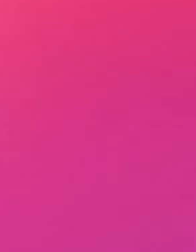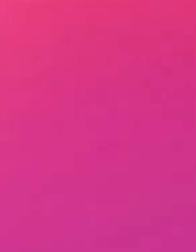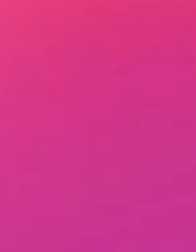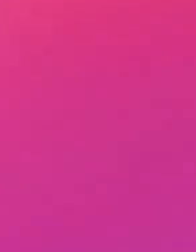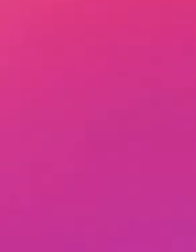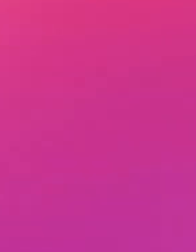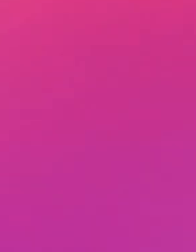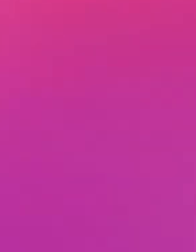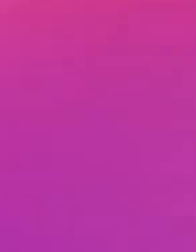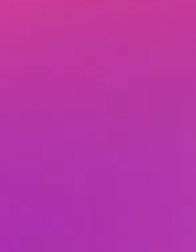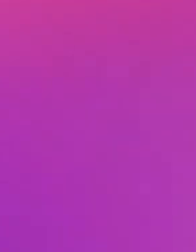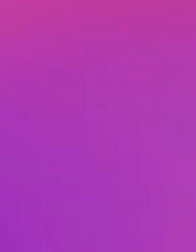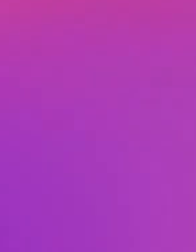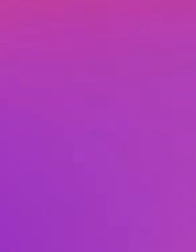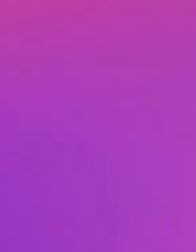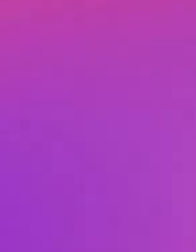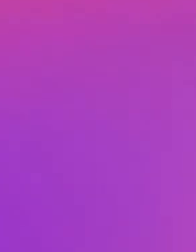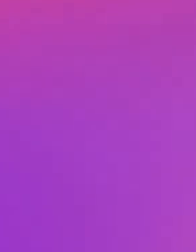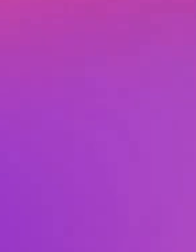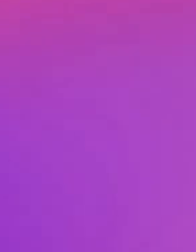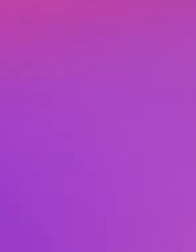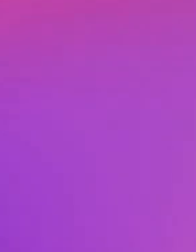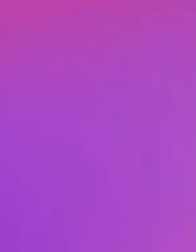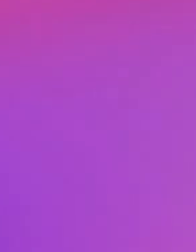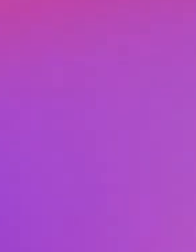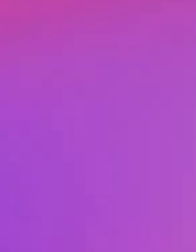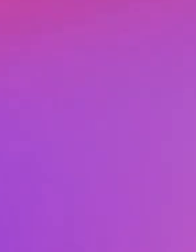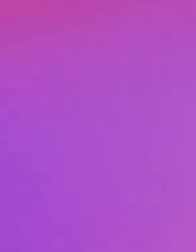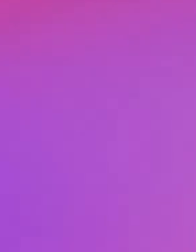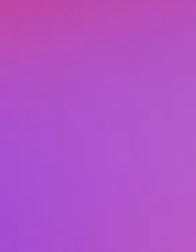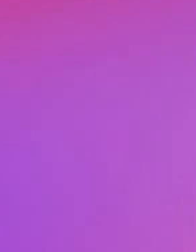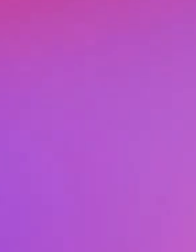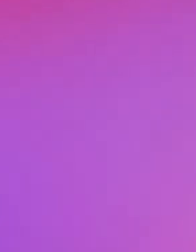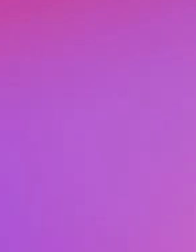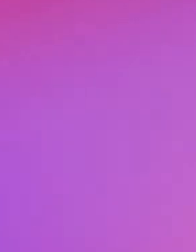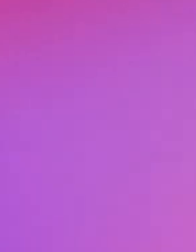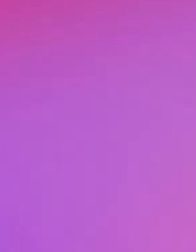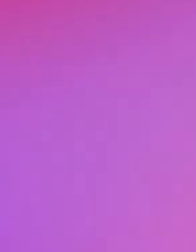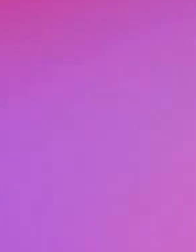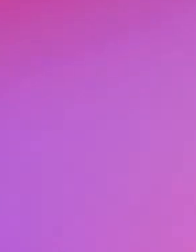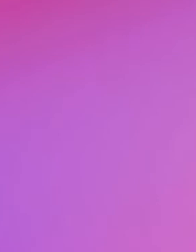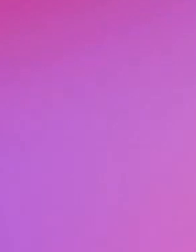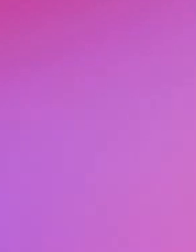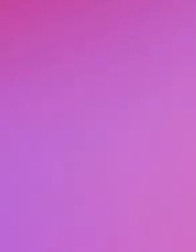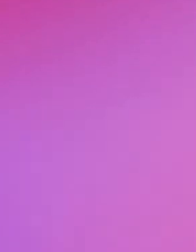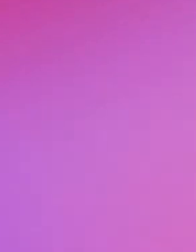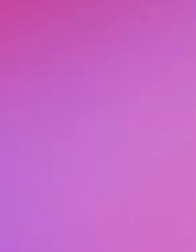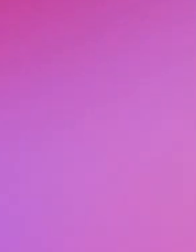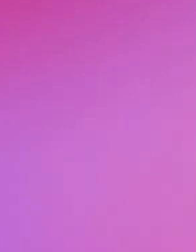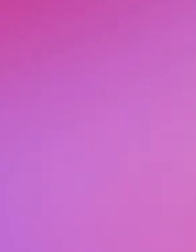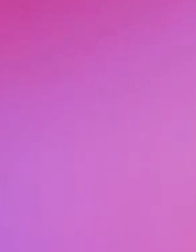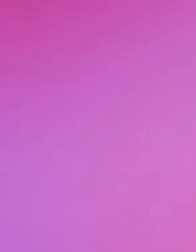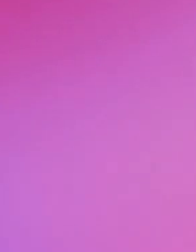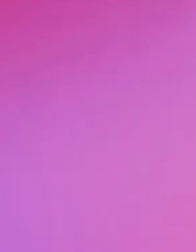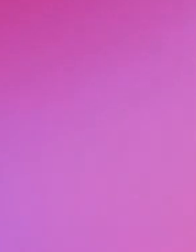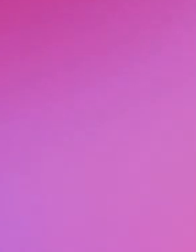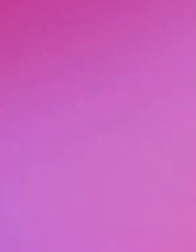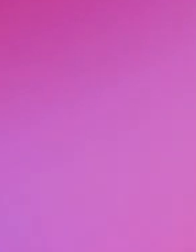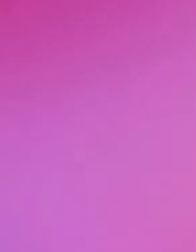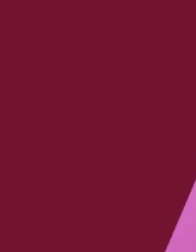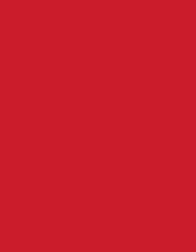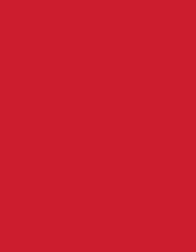También te invitamos a que consultes la plataforma nuevaescuelamexicana.cep.gob.mx.